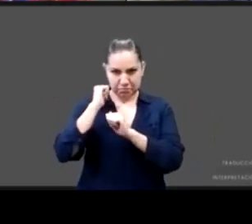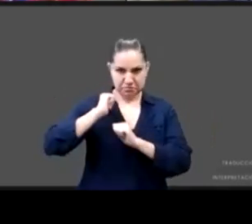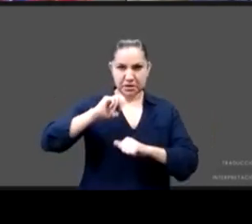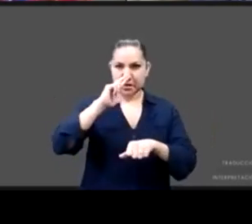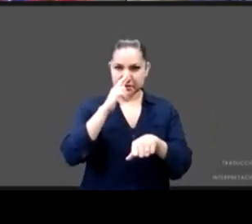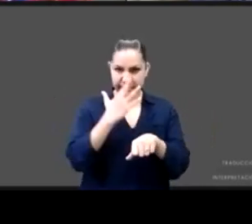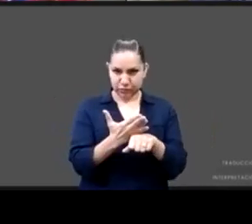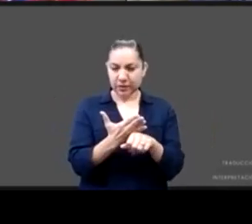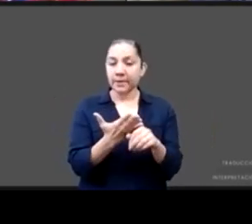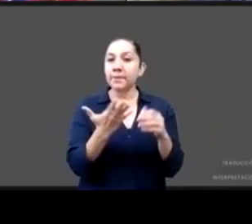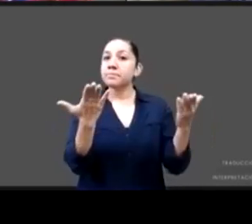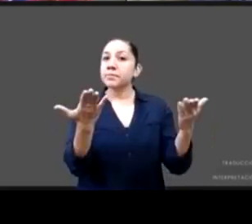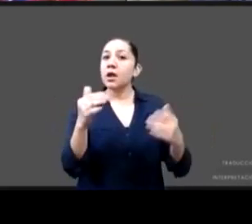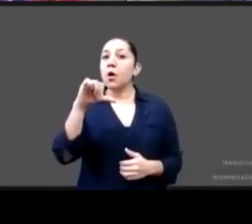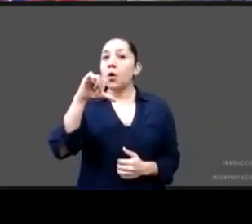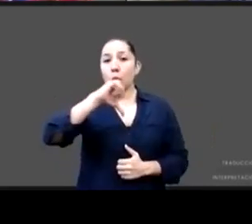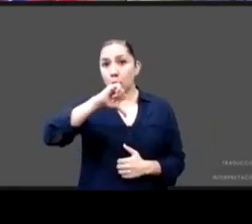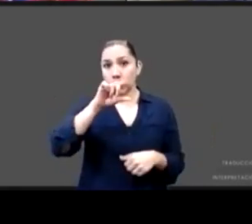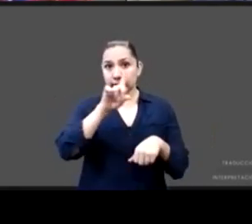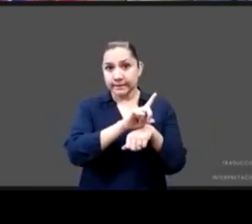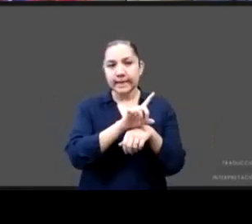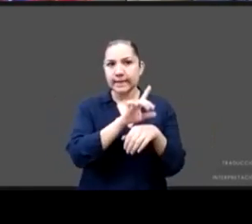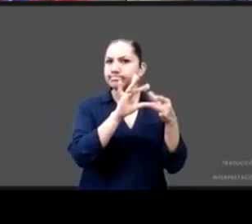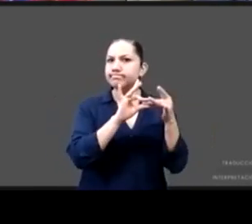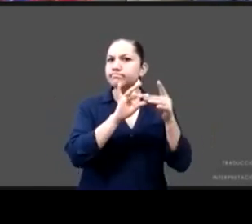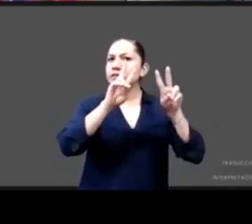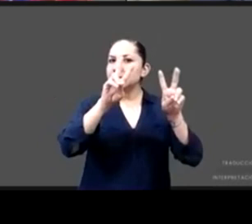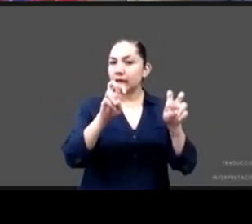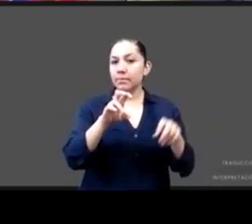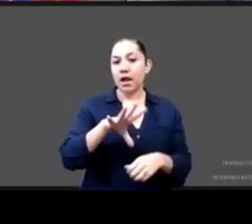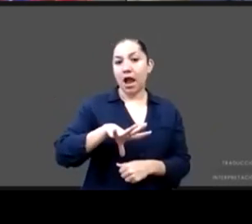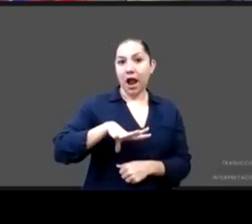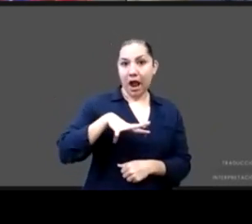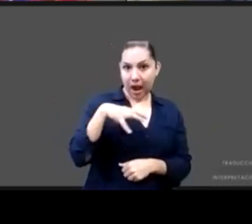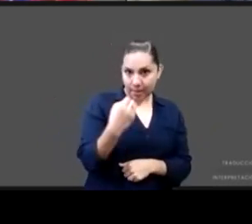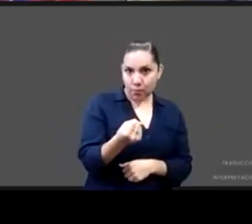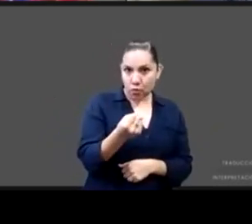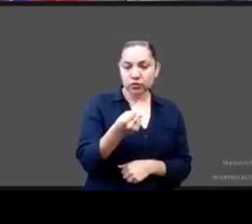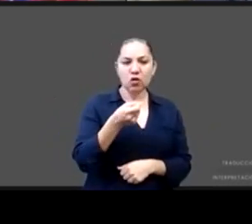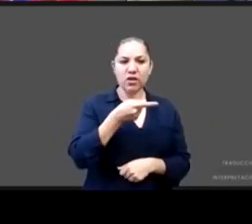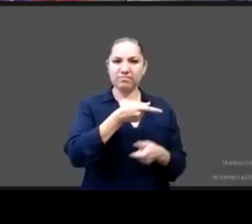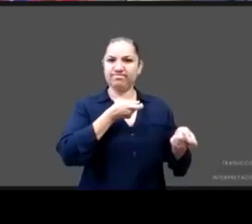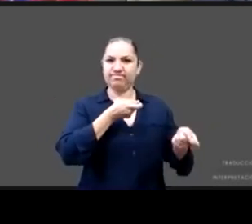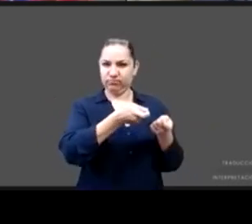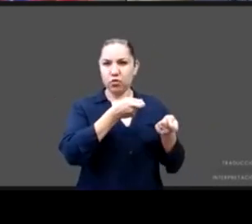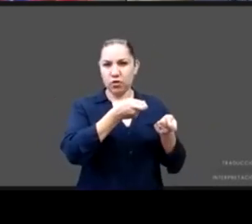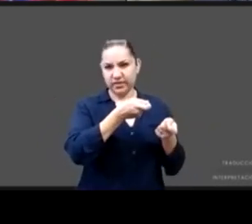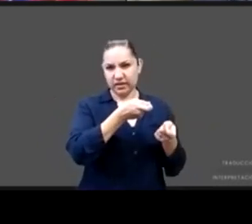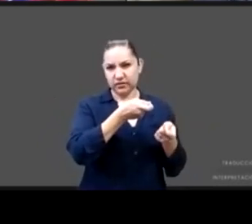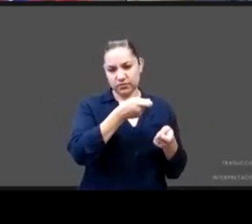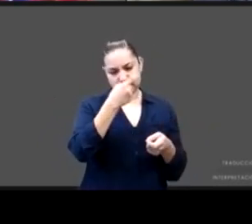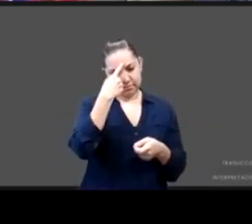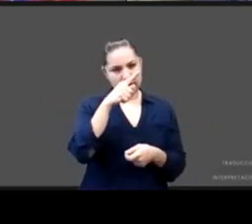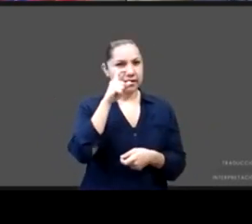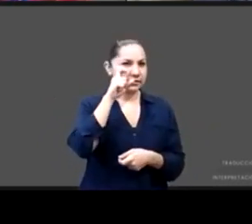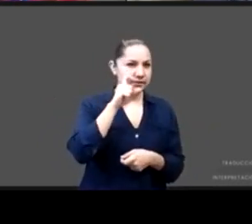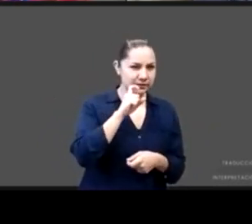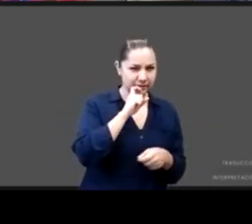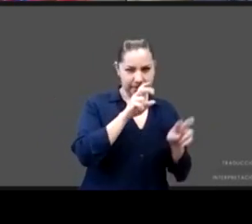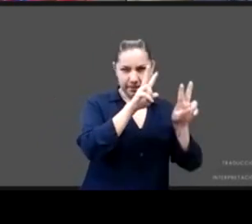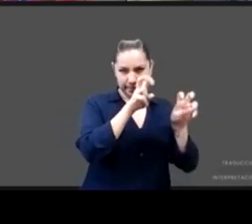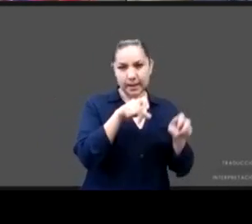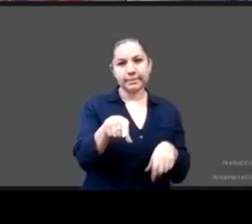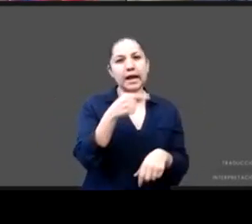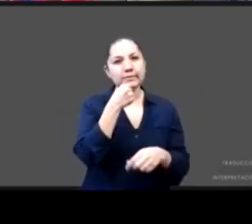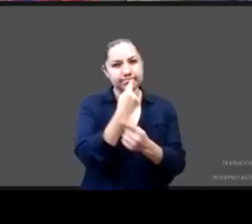conversar acerca de abuso y explotación sexual en contra de la niñez en Internet. Y como saben ustedes, forma